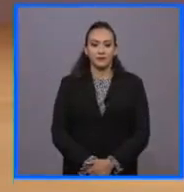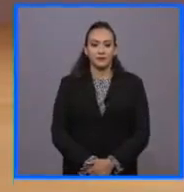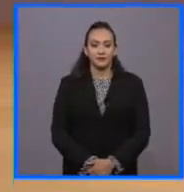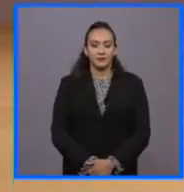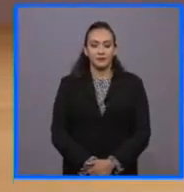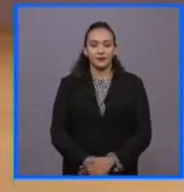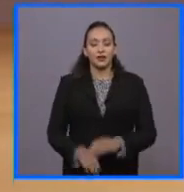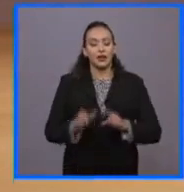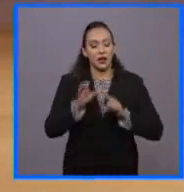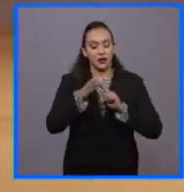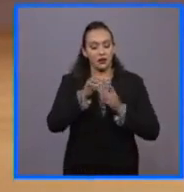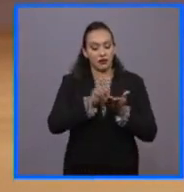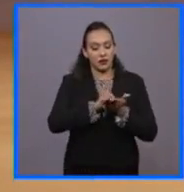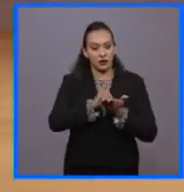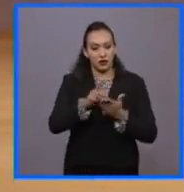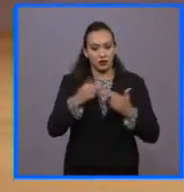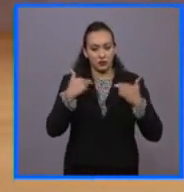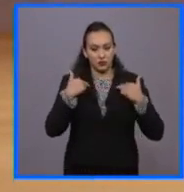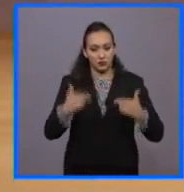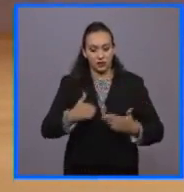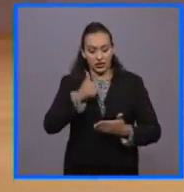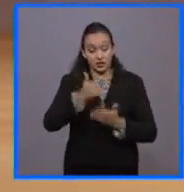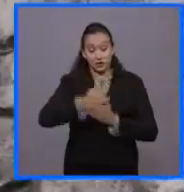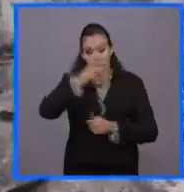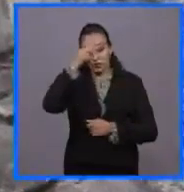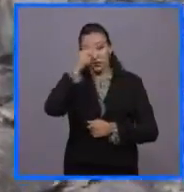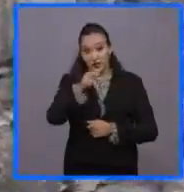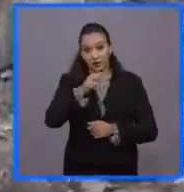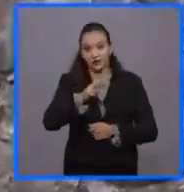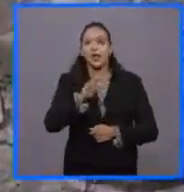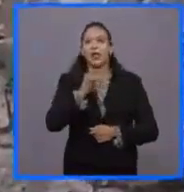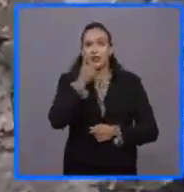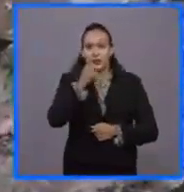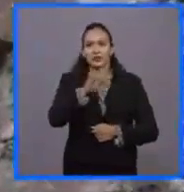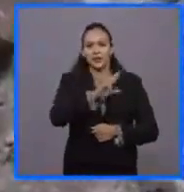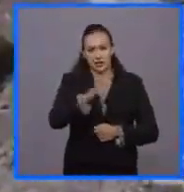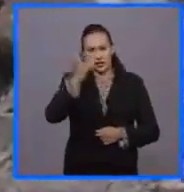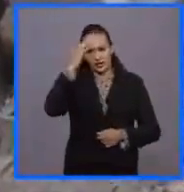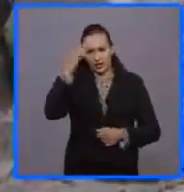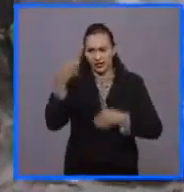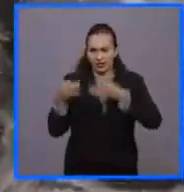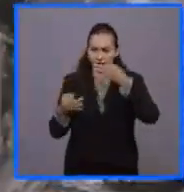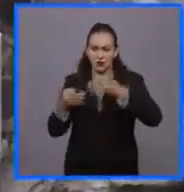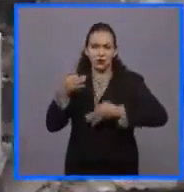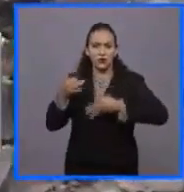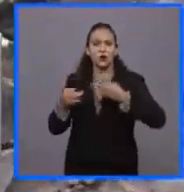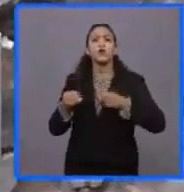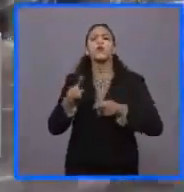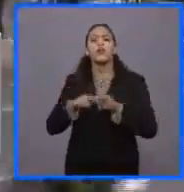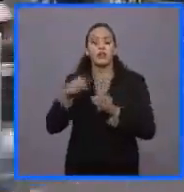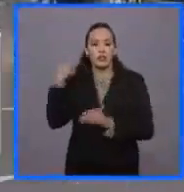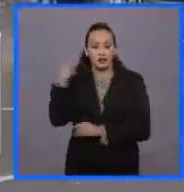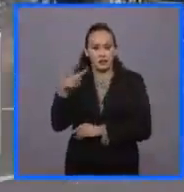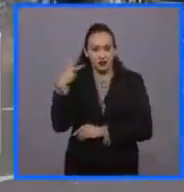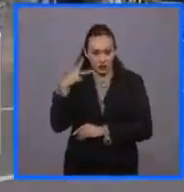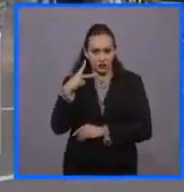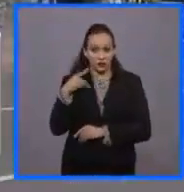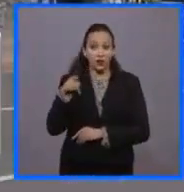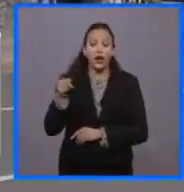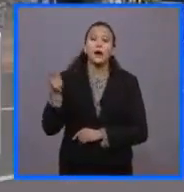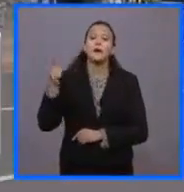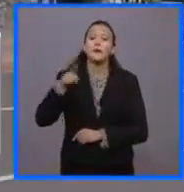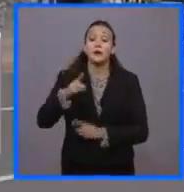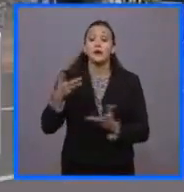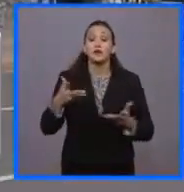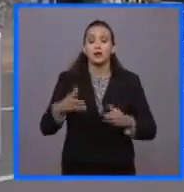La Comisión de Derechos Humanos de la Ciudad de México reconoció la resolución de un tribunal colegiado con sede en Veracruz que ordenó la